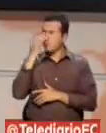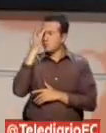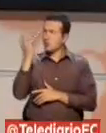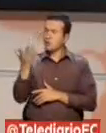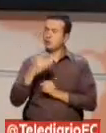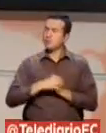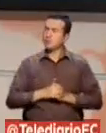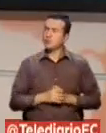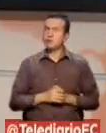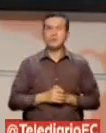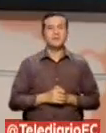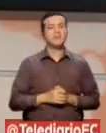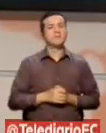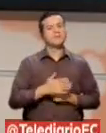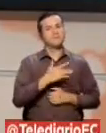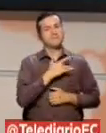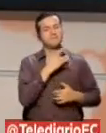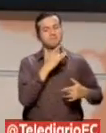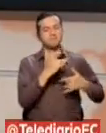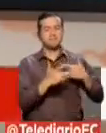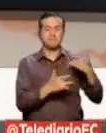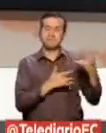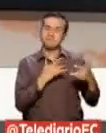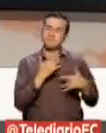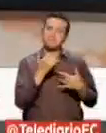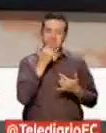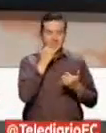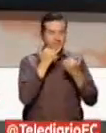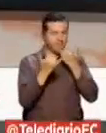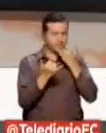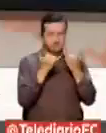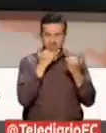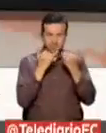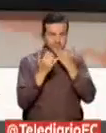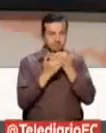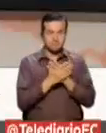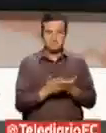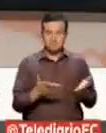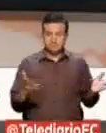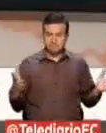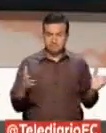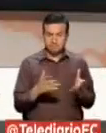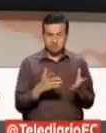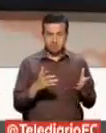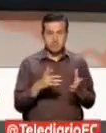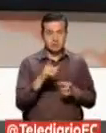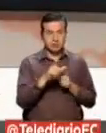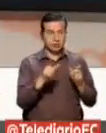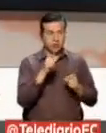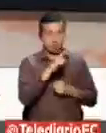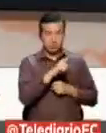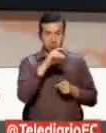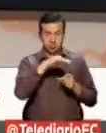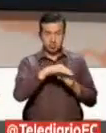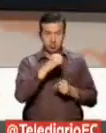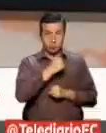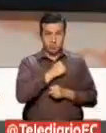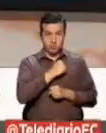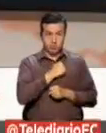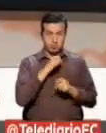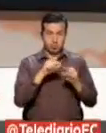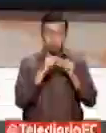días. Yo tengo la sensación de que es inaceptable para nuestros electores que alguien de nuestras